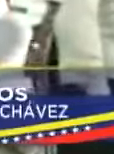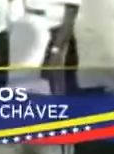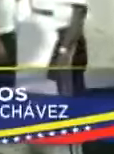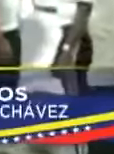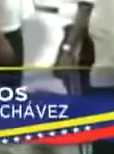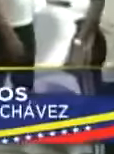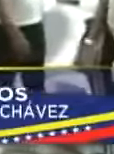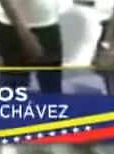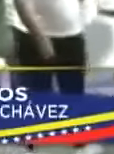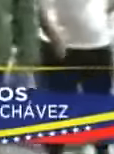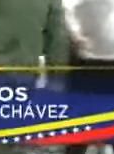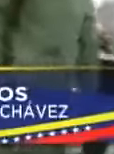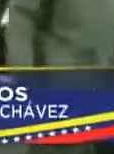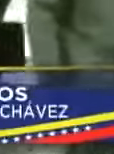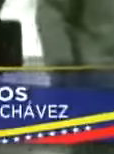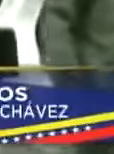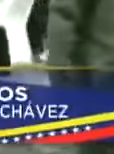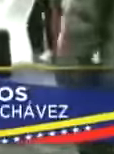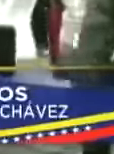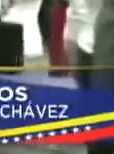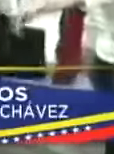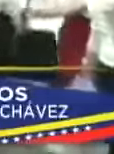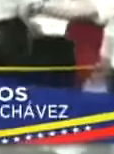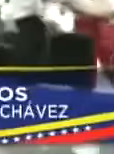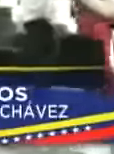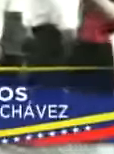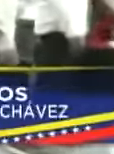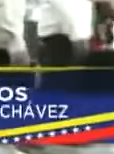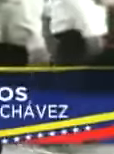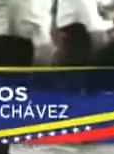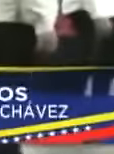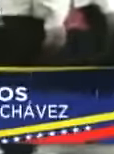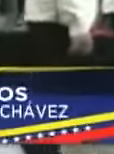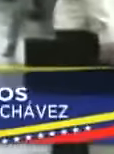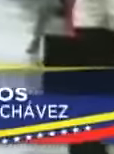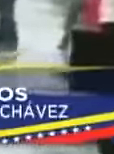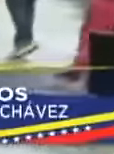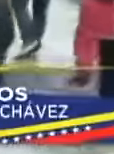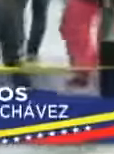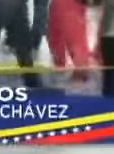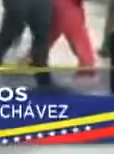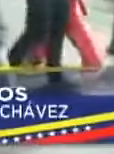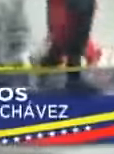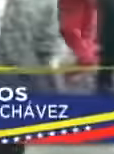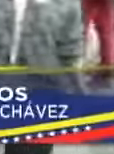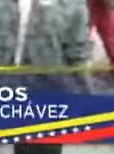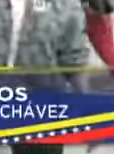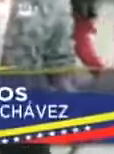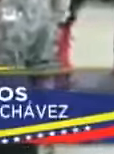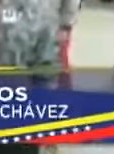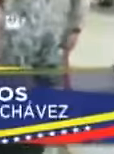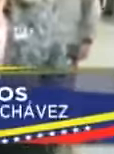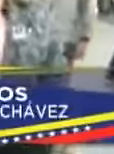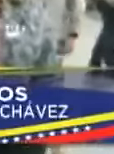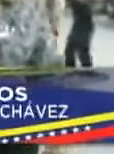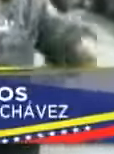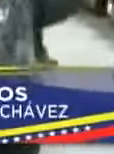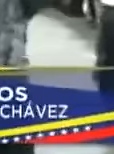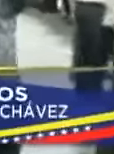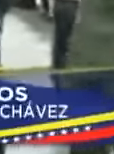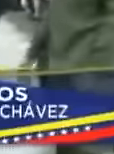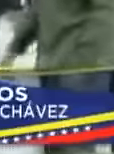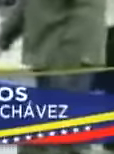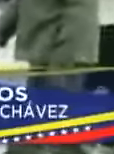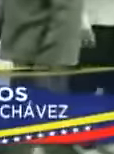más de 32.000 comunas constituidas en todo el país. El golpe de timón, así lo llamó el comandante eterno